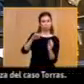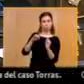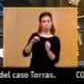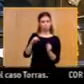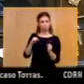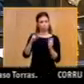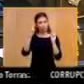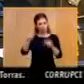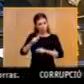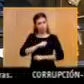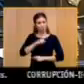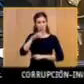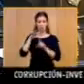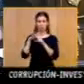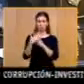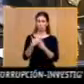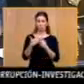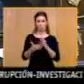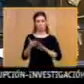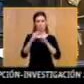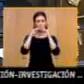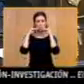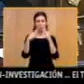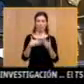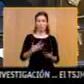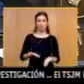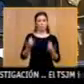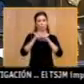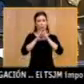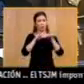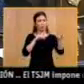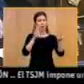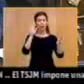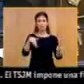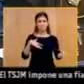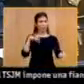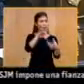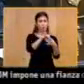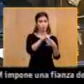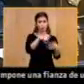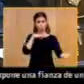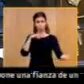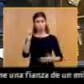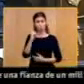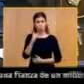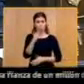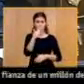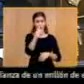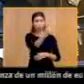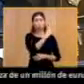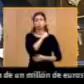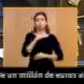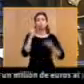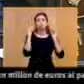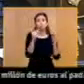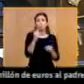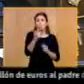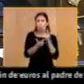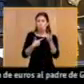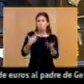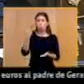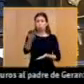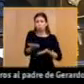el salir en condiciones de ella. Usted ha preferido la soledad. Ha ido aprobando propuestas inconexas que ustedes